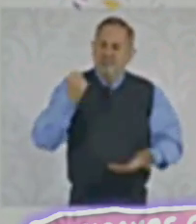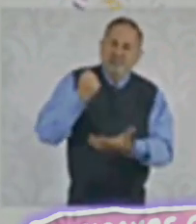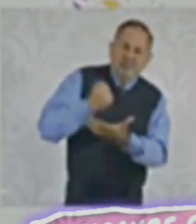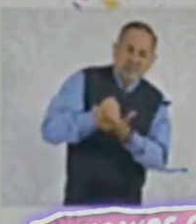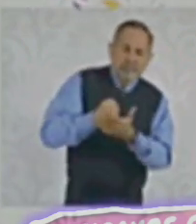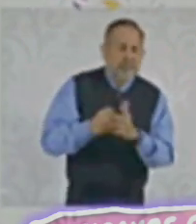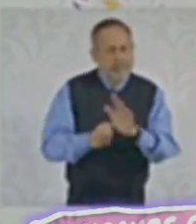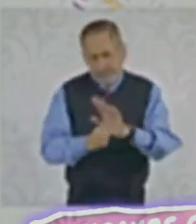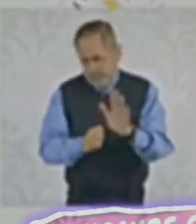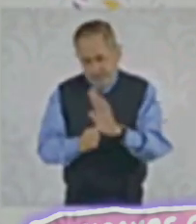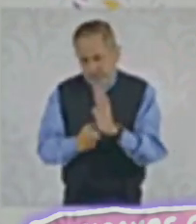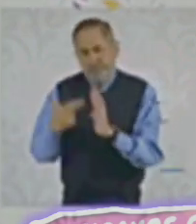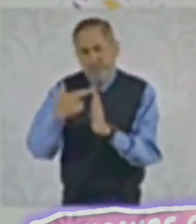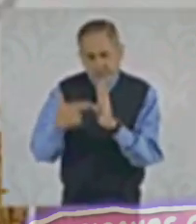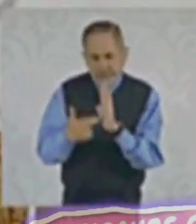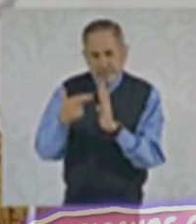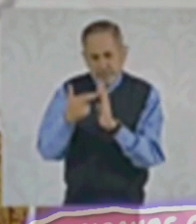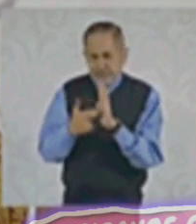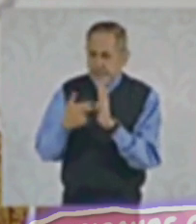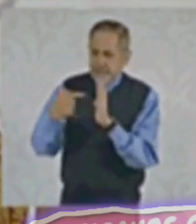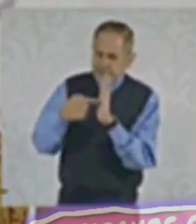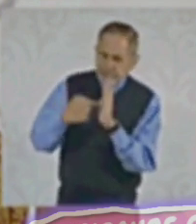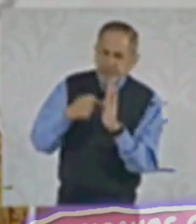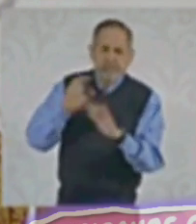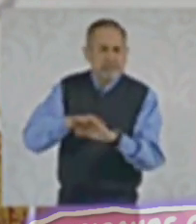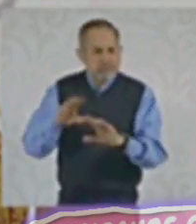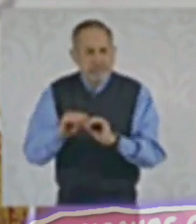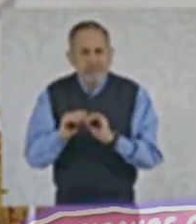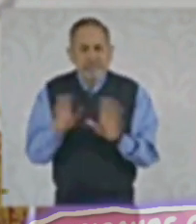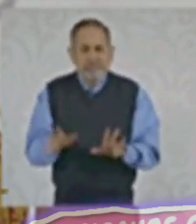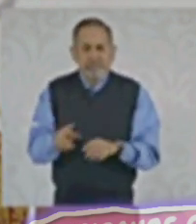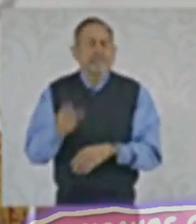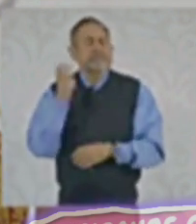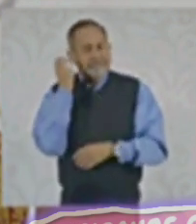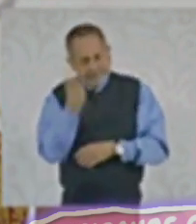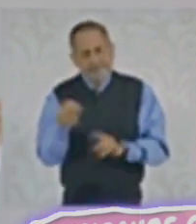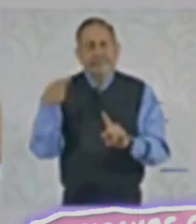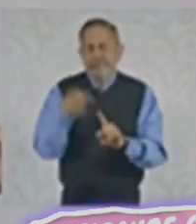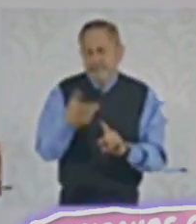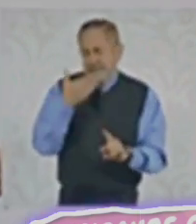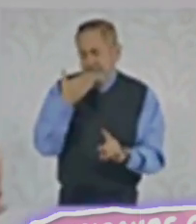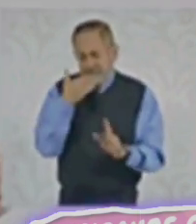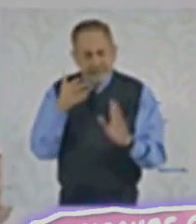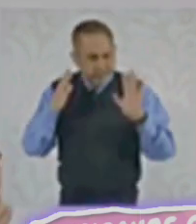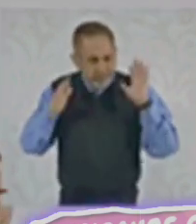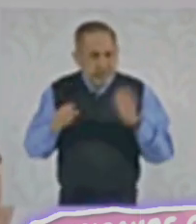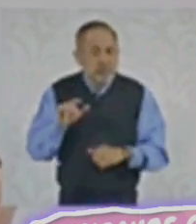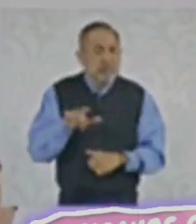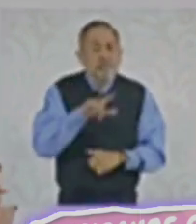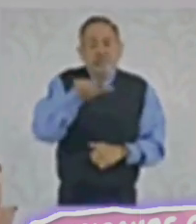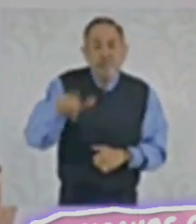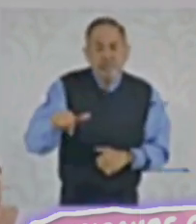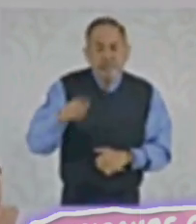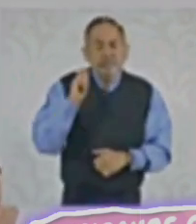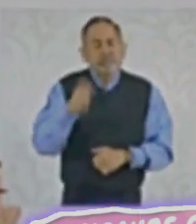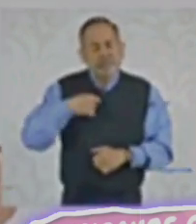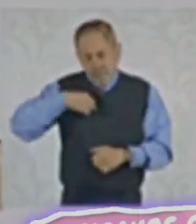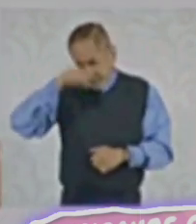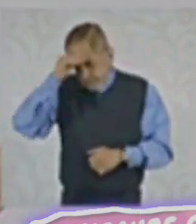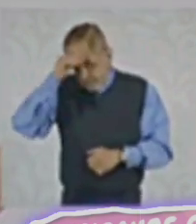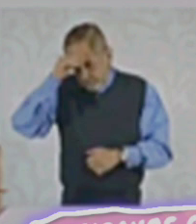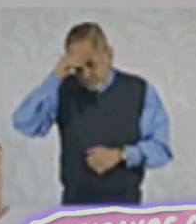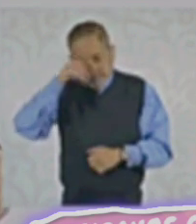que tener reglas muy claras. Entonces viene esta parte. Y después vamos a analizar